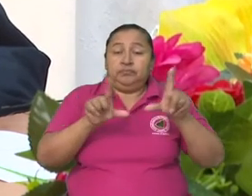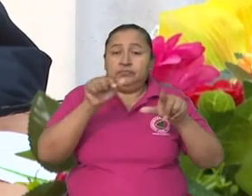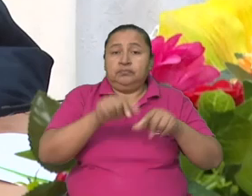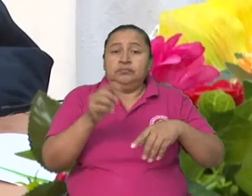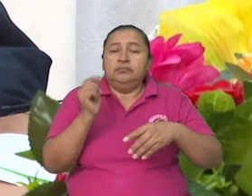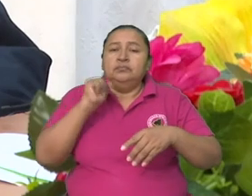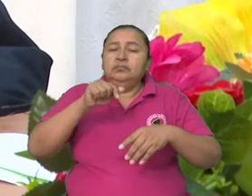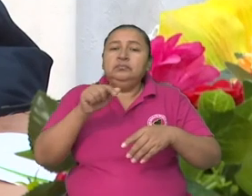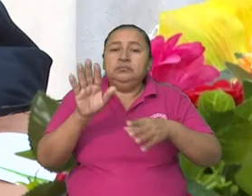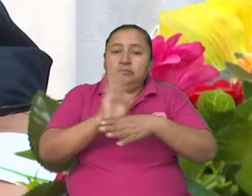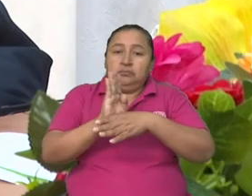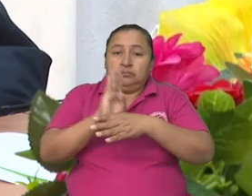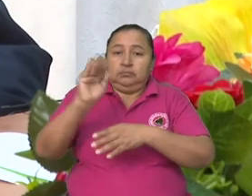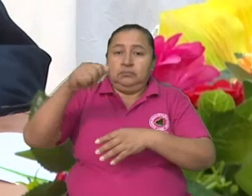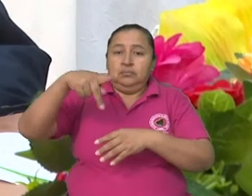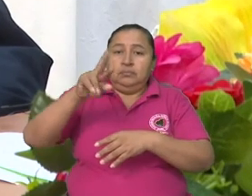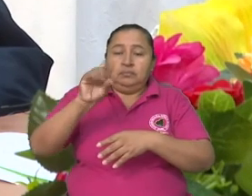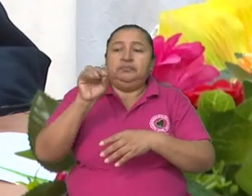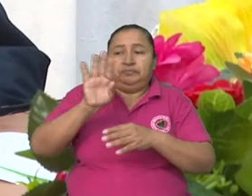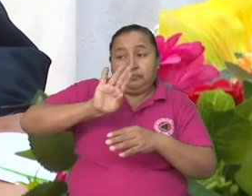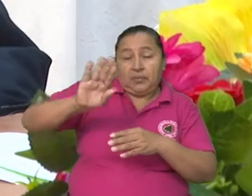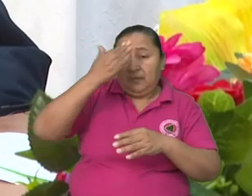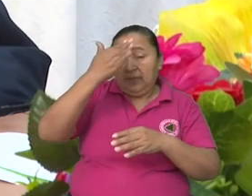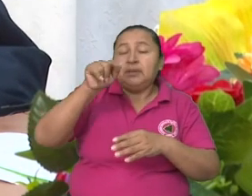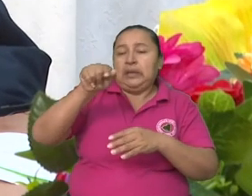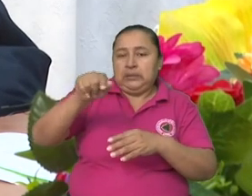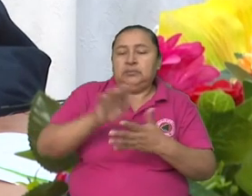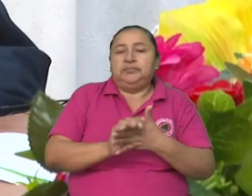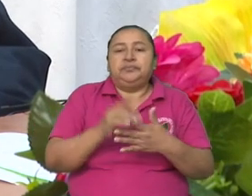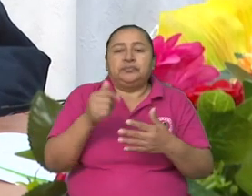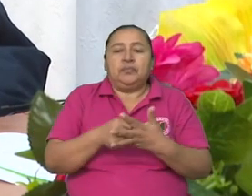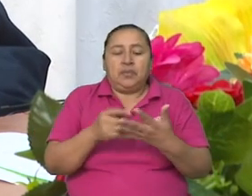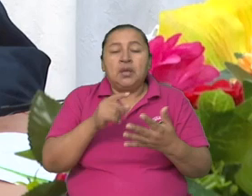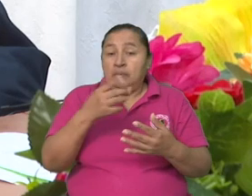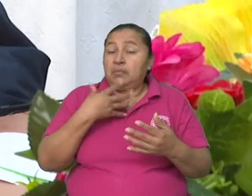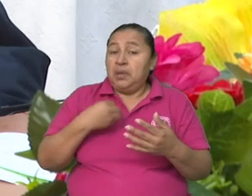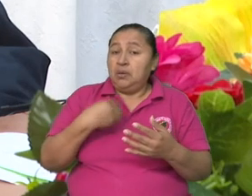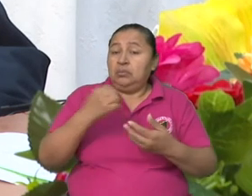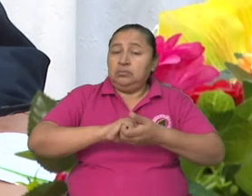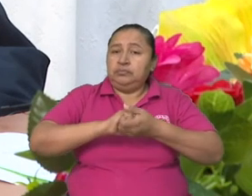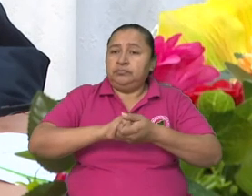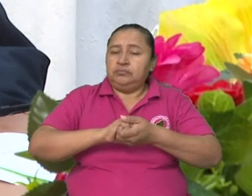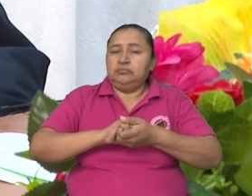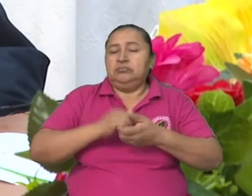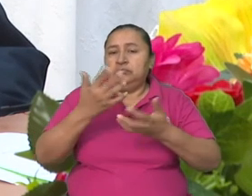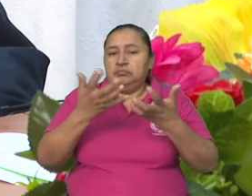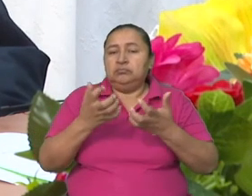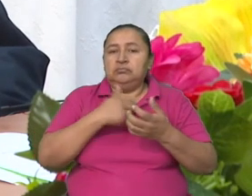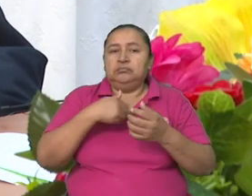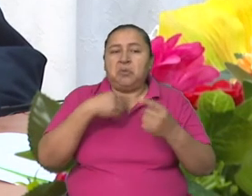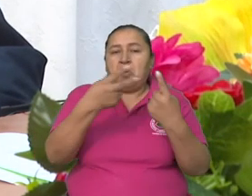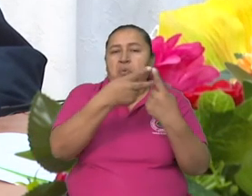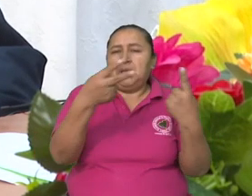banco, el Banpro, sí, al frente, todo eso vamos a... Y me decía un amigo que quiere que hacer un